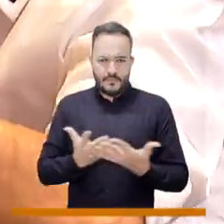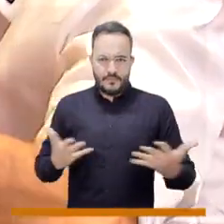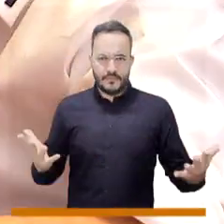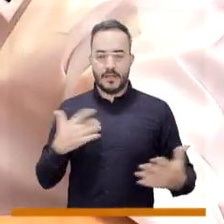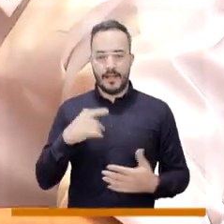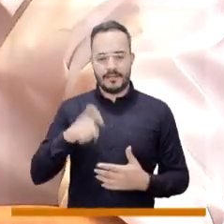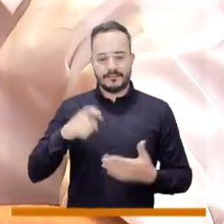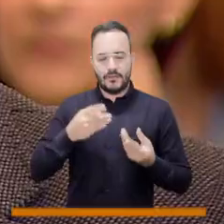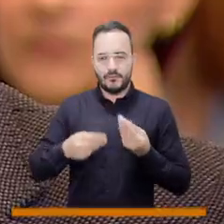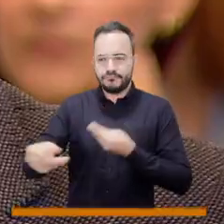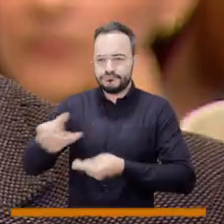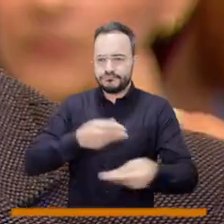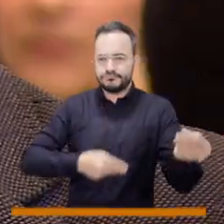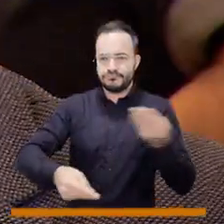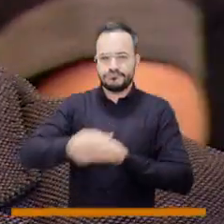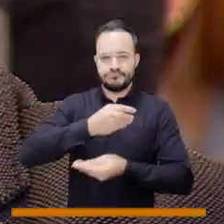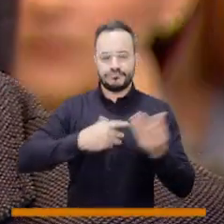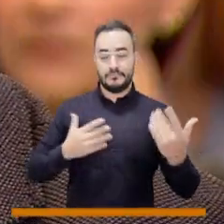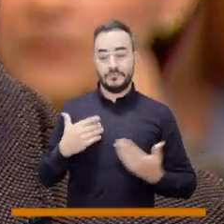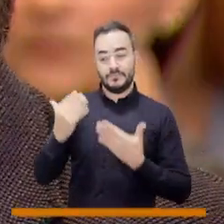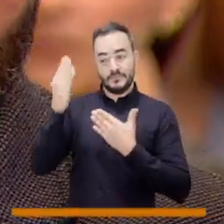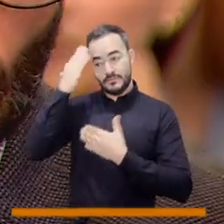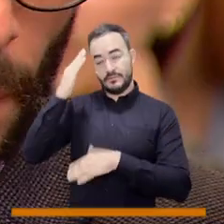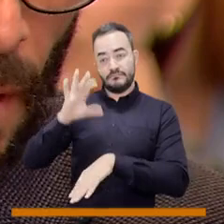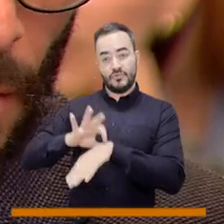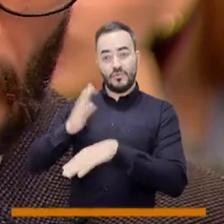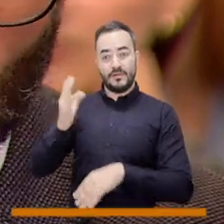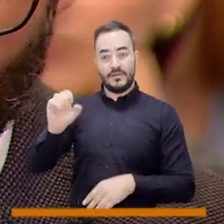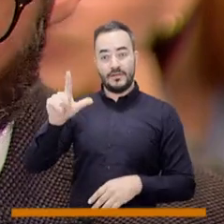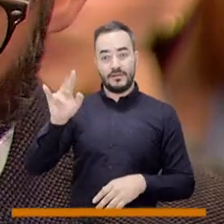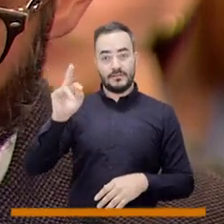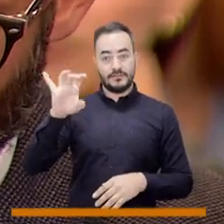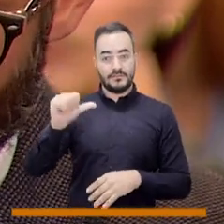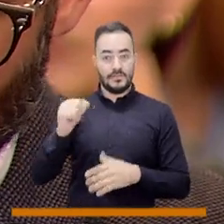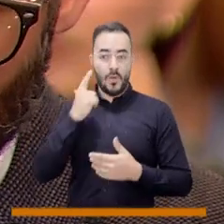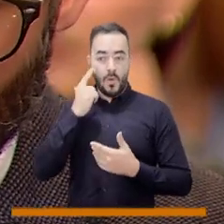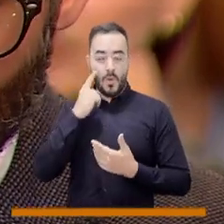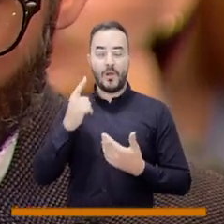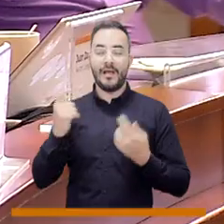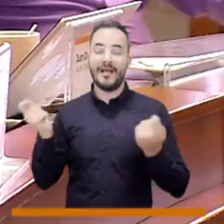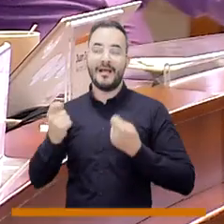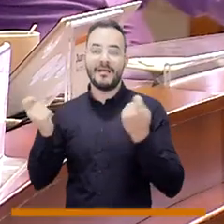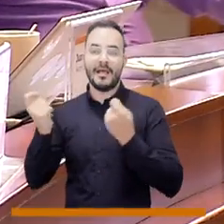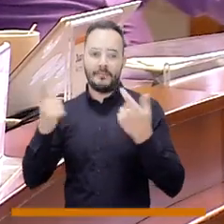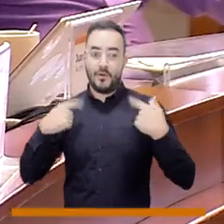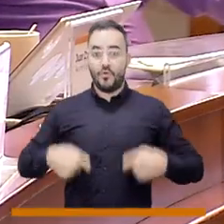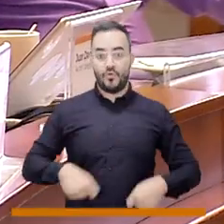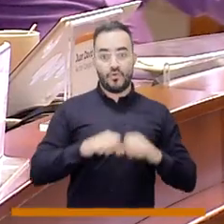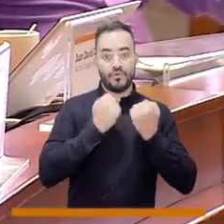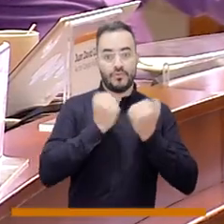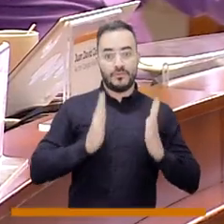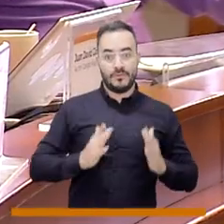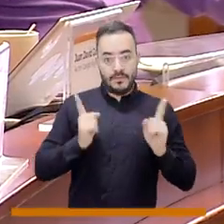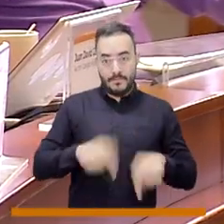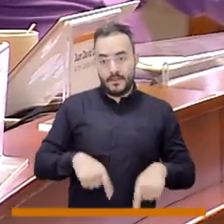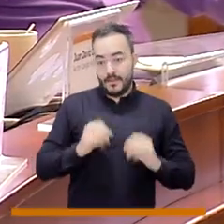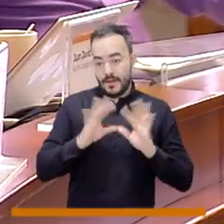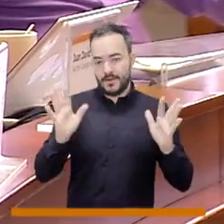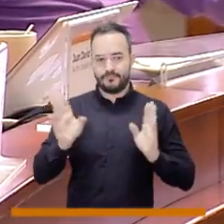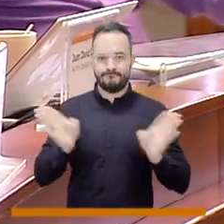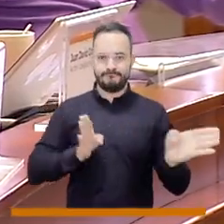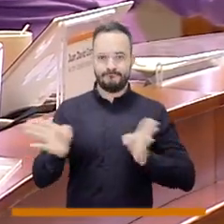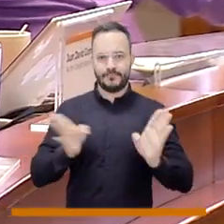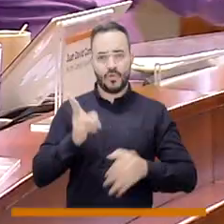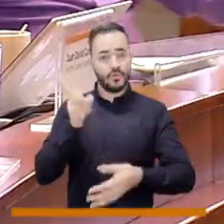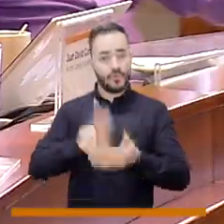que saber proporcionalmente, digamos, distribuirlas. Y algo que yo sé que con la doctora Leticia haremos es que la campaña no nos puede desconcentrar tampoco de nuestro rol